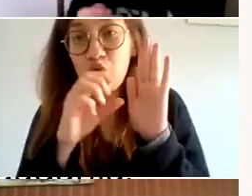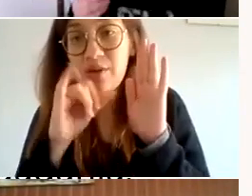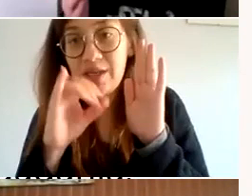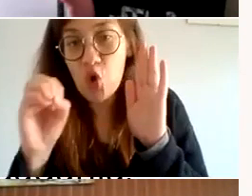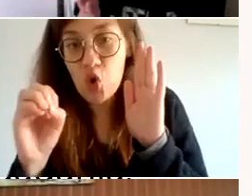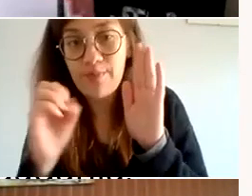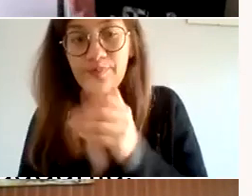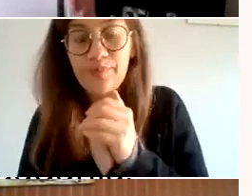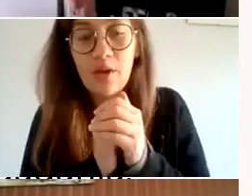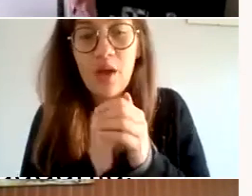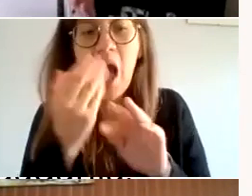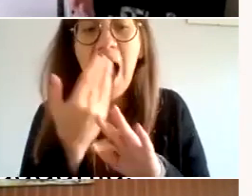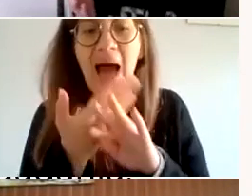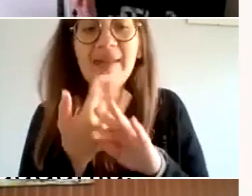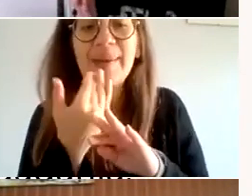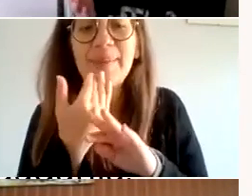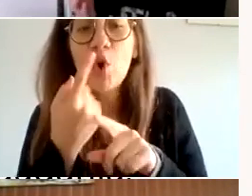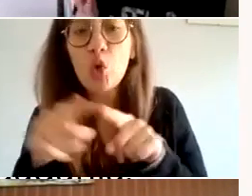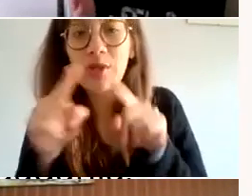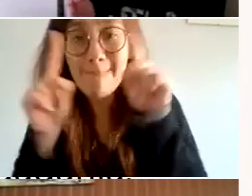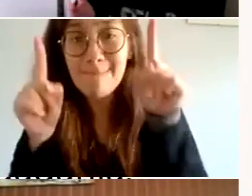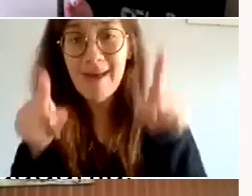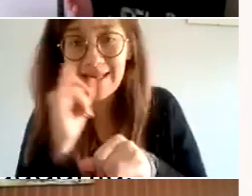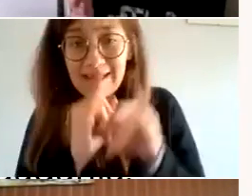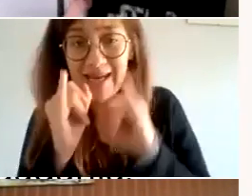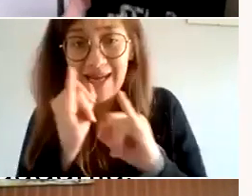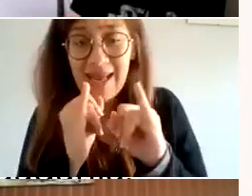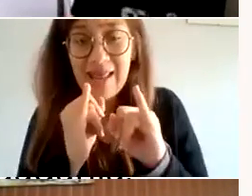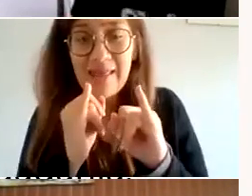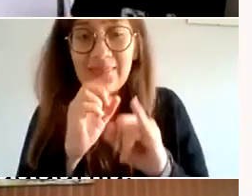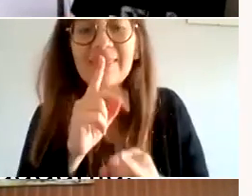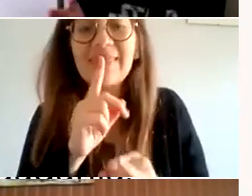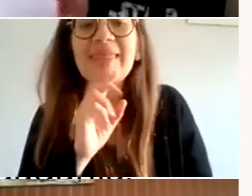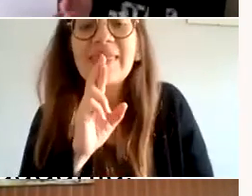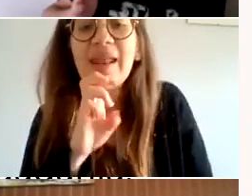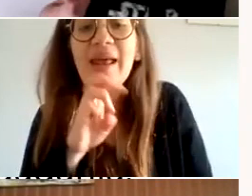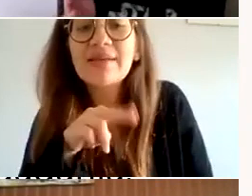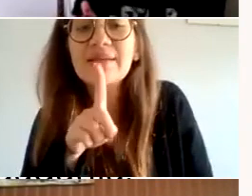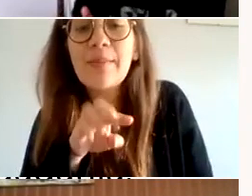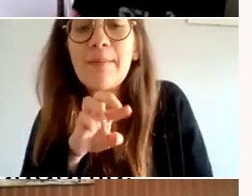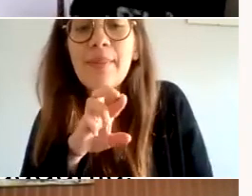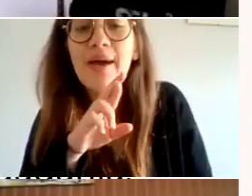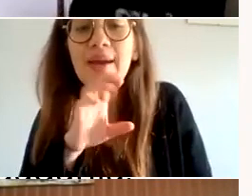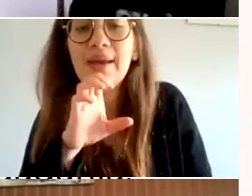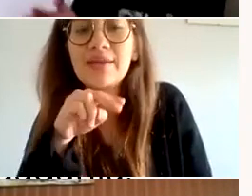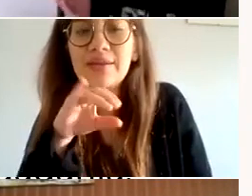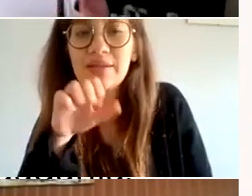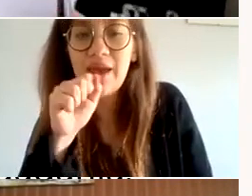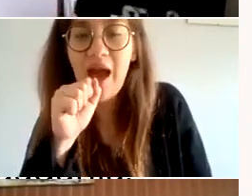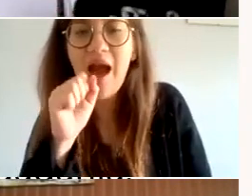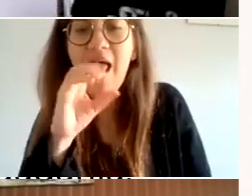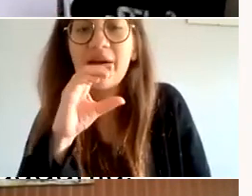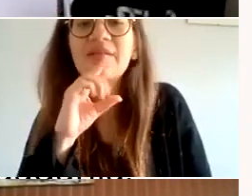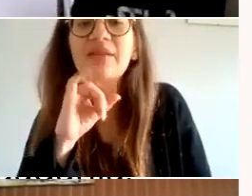te dan los montos de cuánto le está pagando el gobierno y cada una de las instituciones del gobierno a